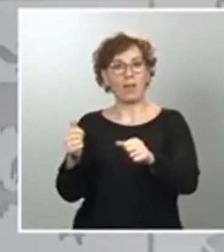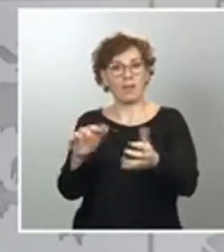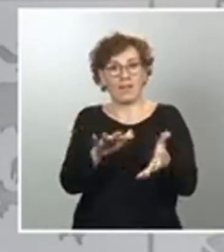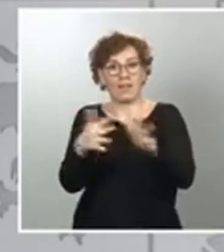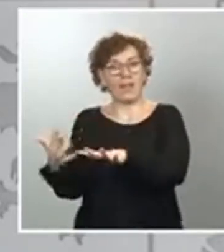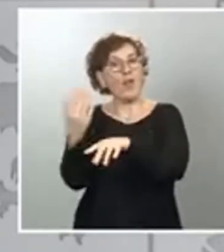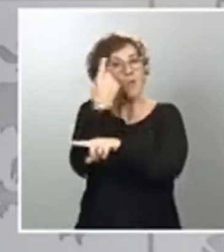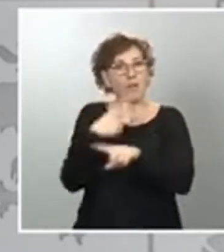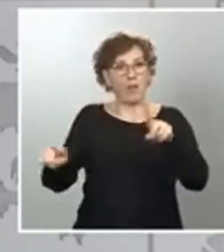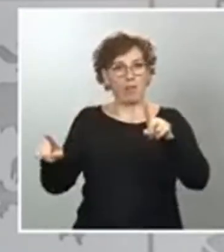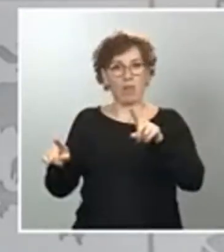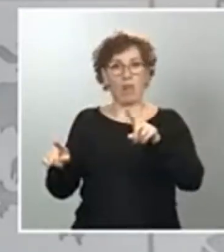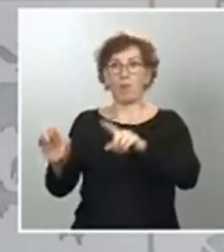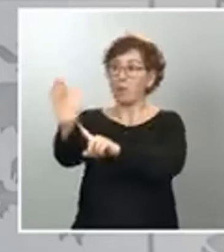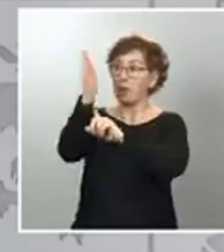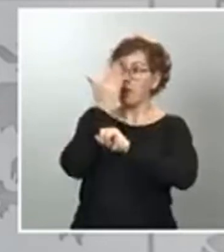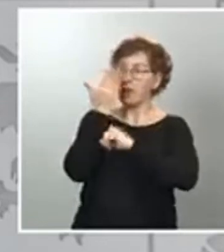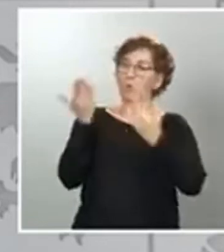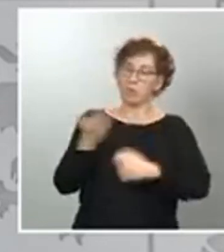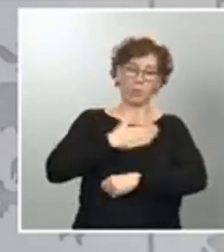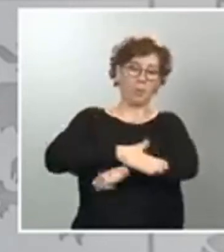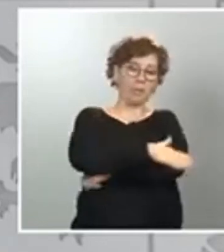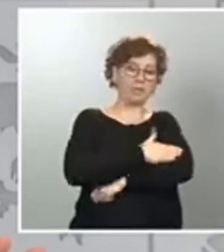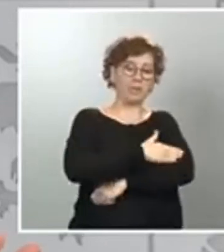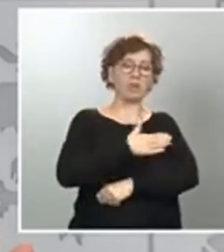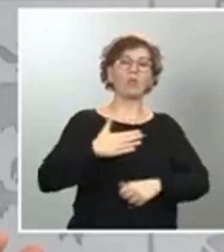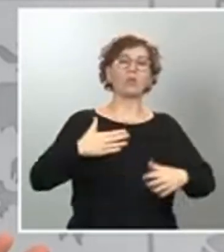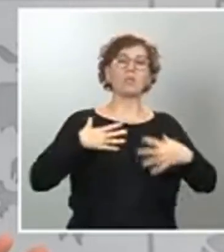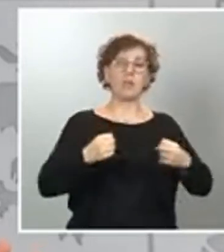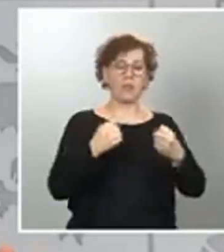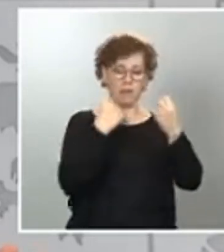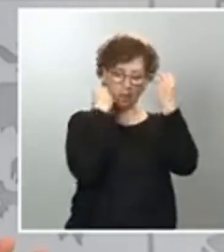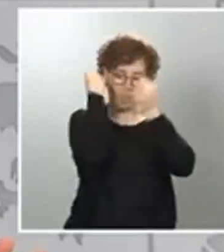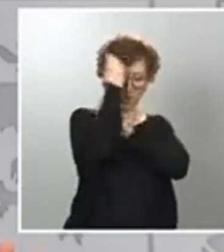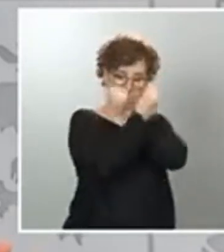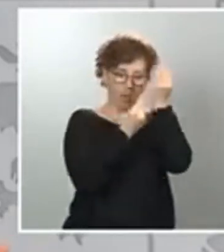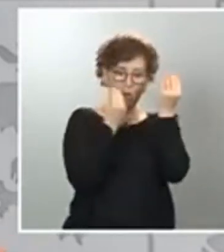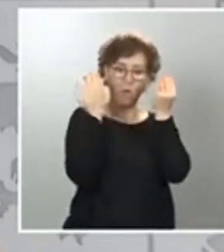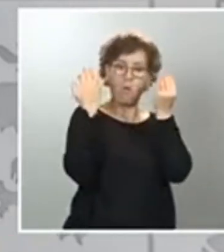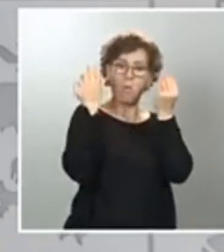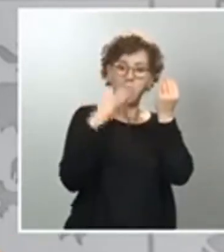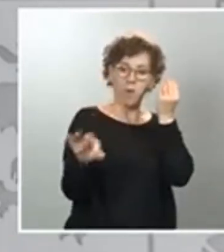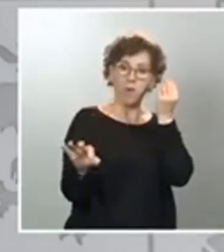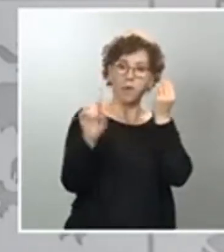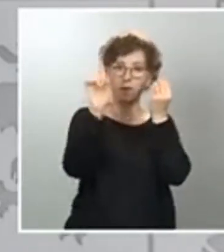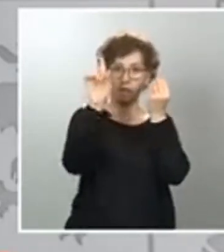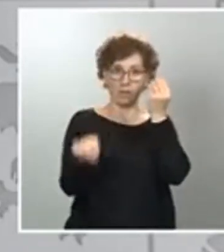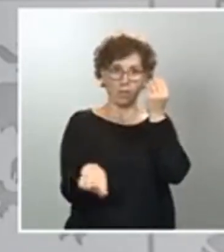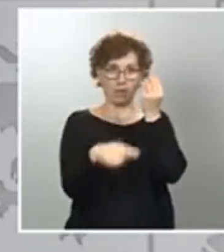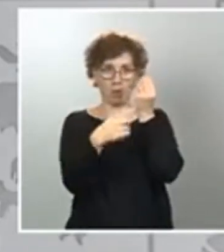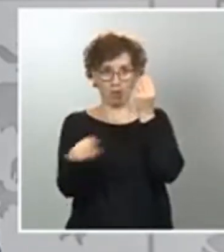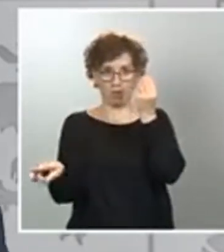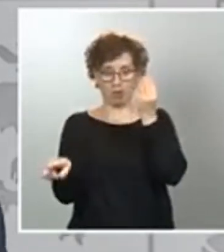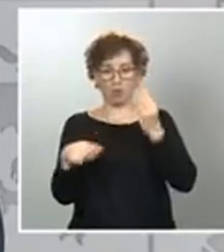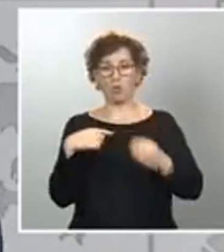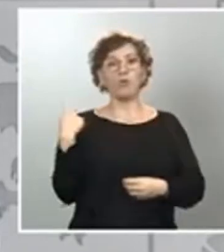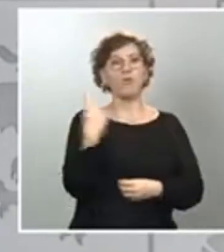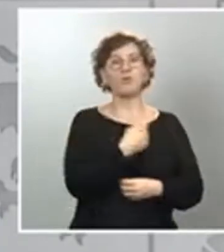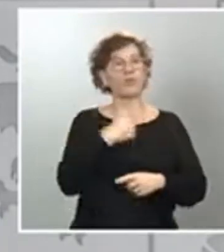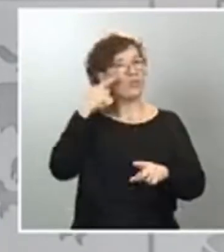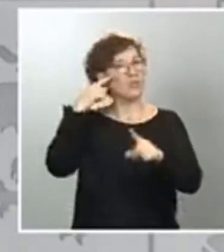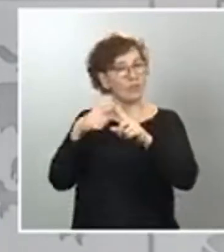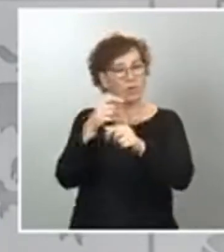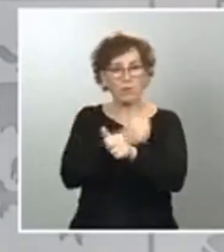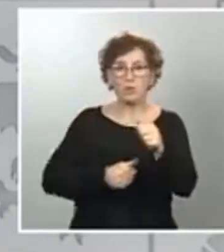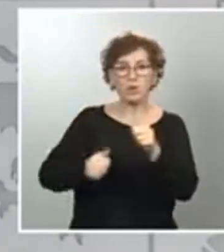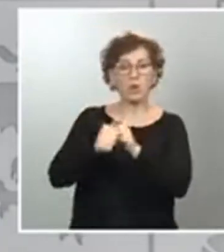o no es posible. Es decir, nosotros ante todo y sobre todo lo que queremos es proteger la salud pública de los ciudadanos, vivan donde vivan en nuestro país y en segundo